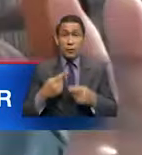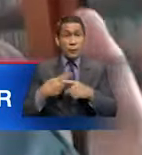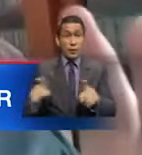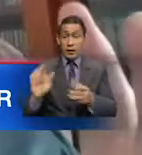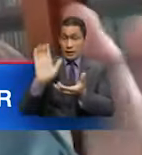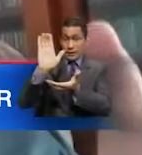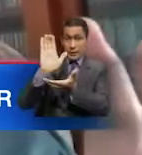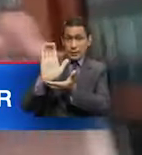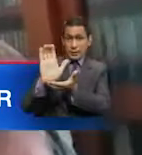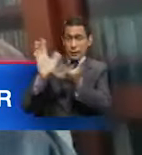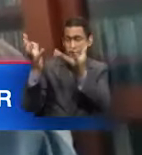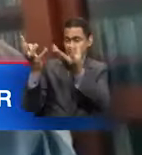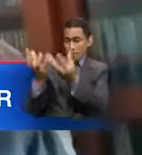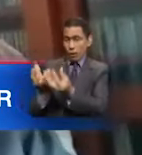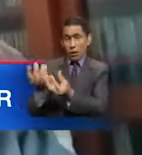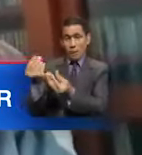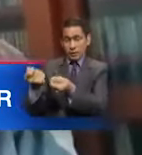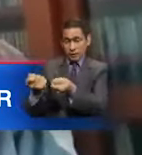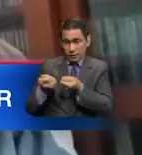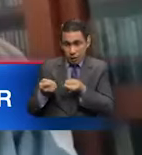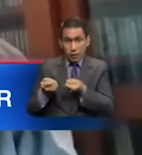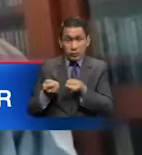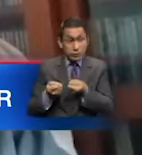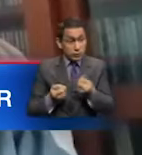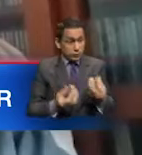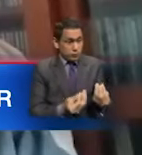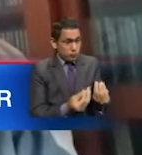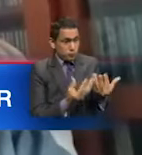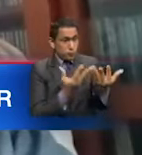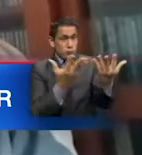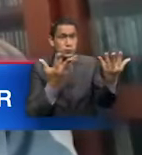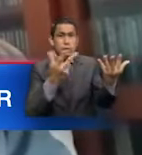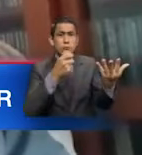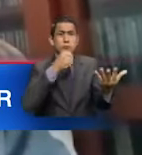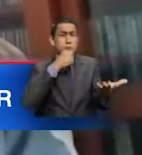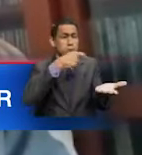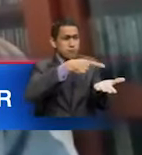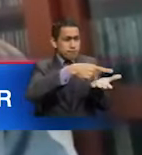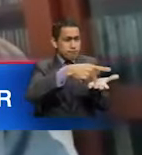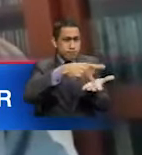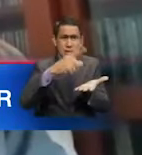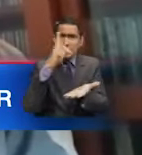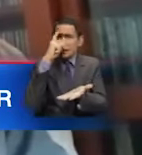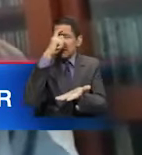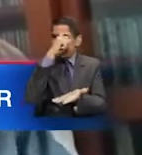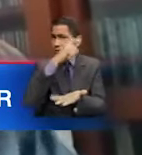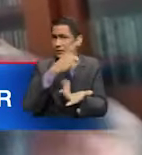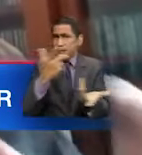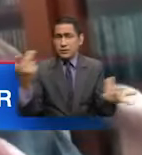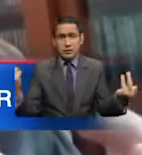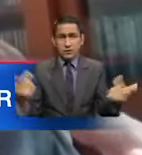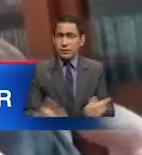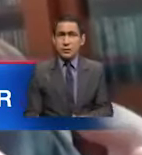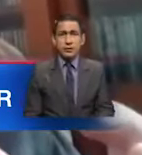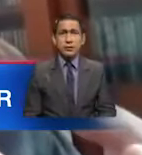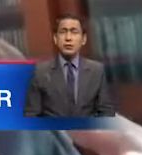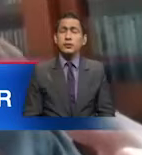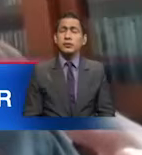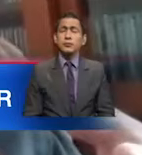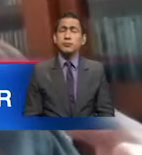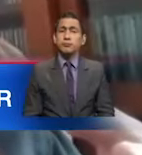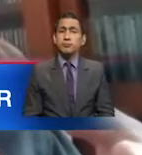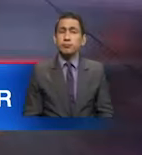aportes. El ritmo de crecimiento de los jubilados es 4 veces más rápido que el ritmo de crecimiento